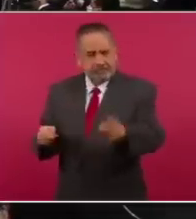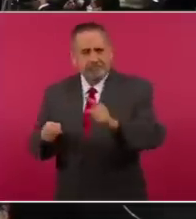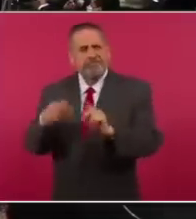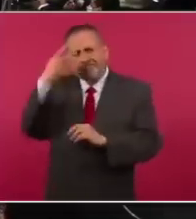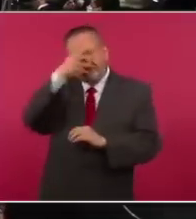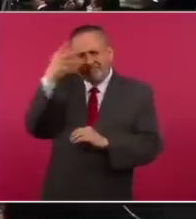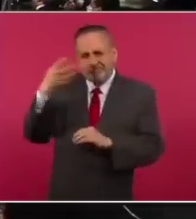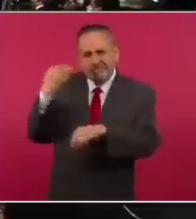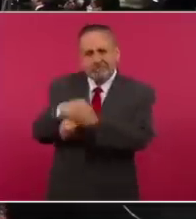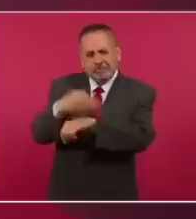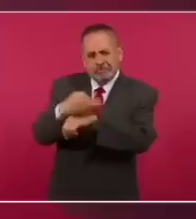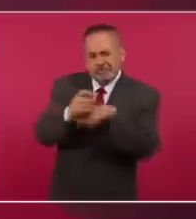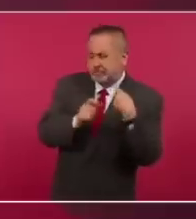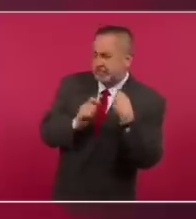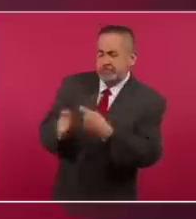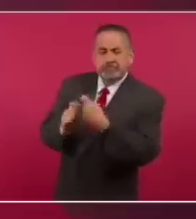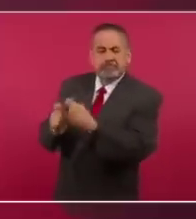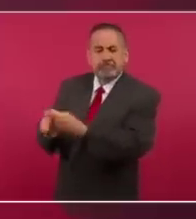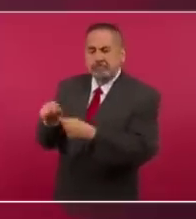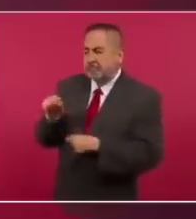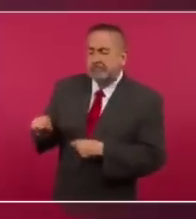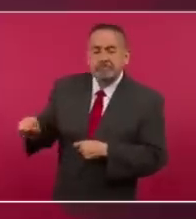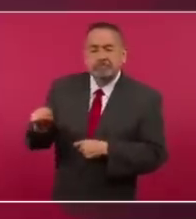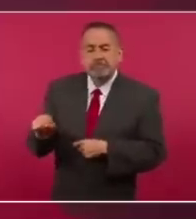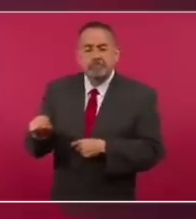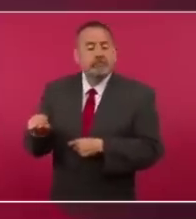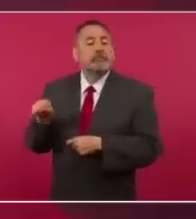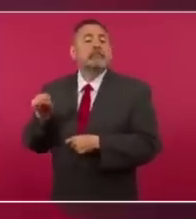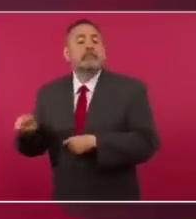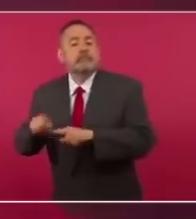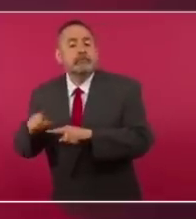visas temporales a hermanos